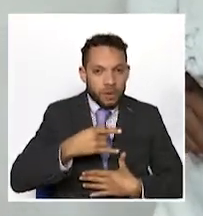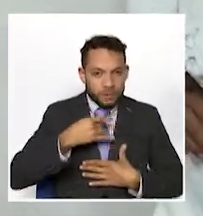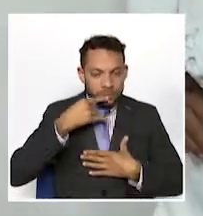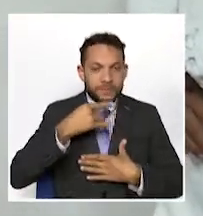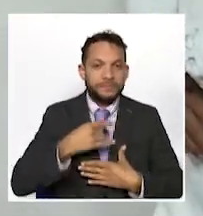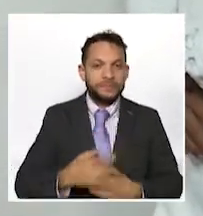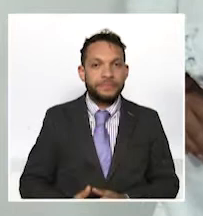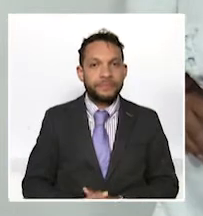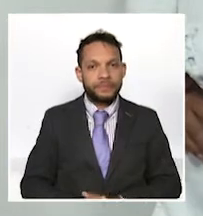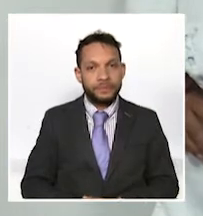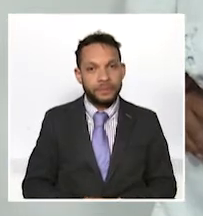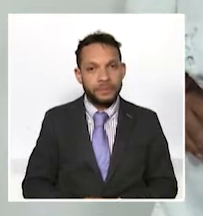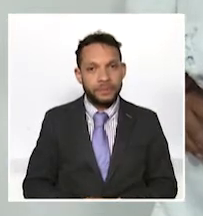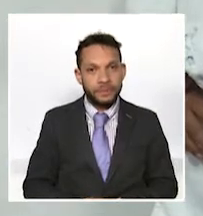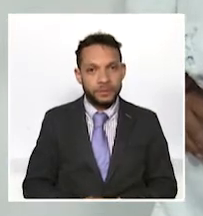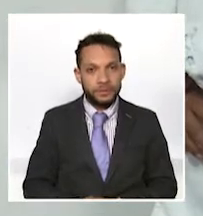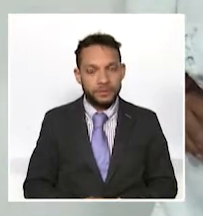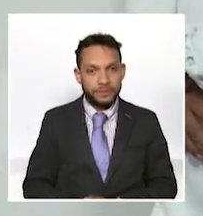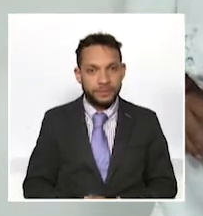Afuera.